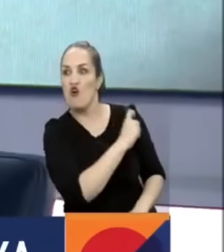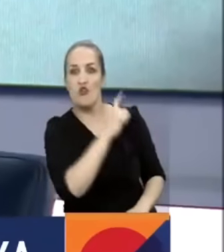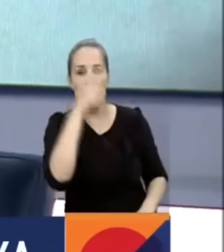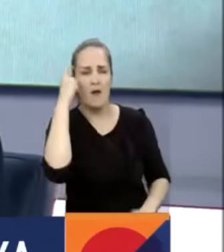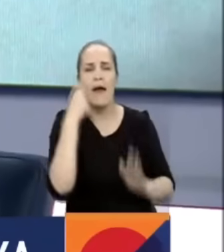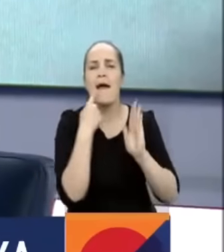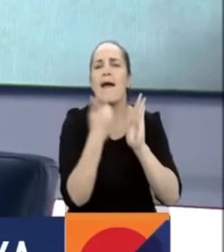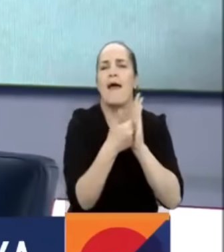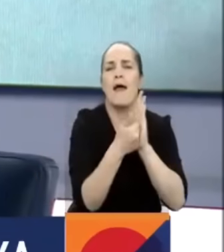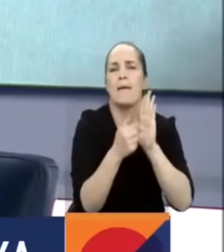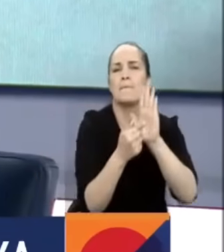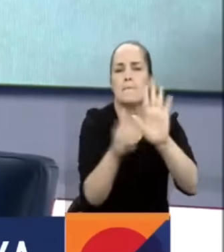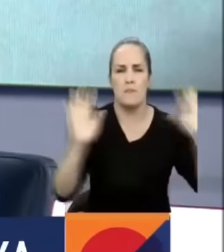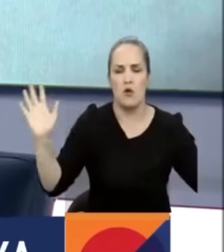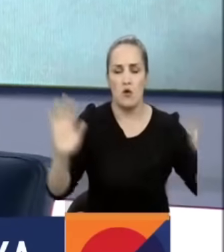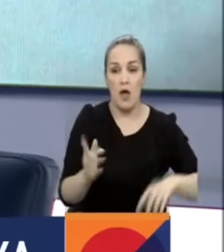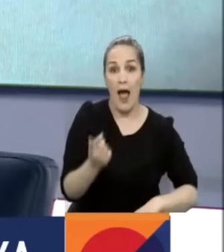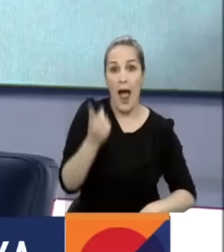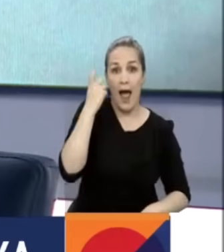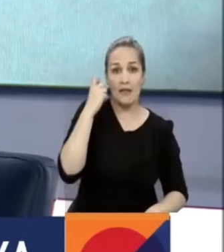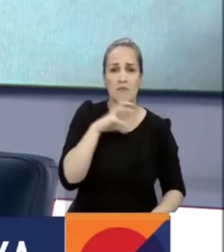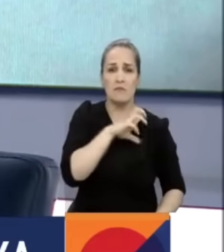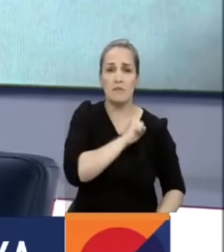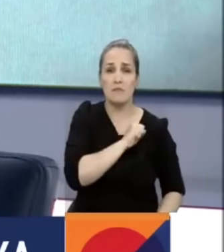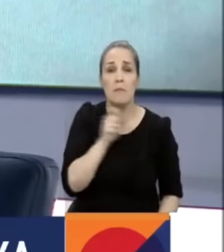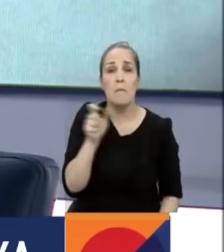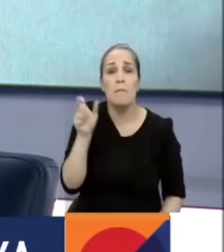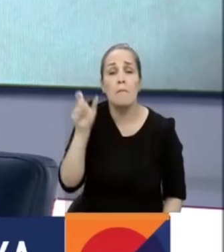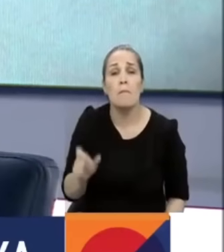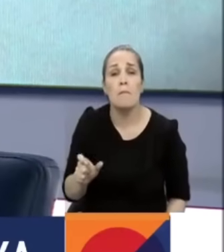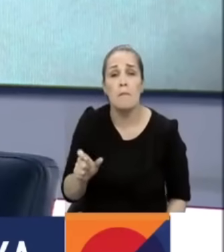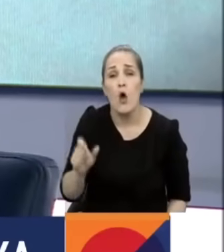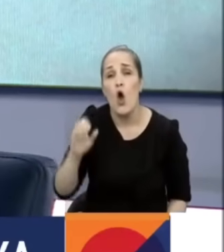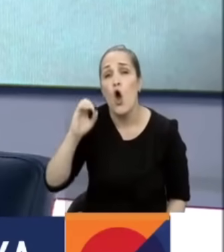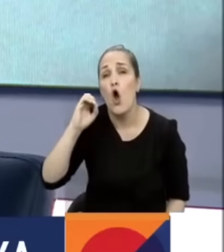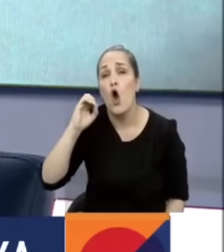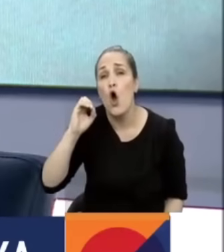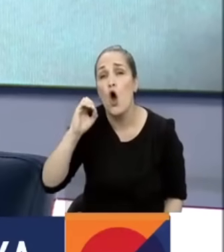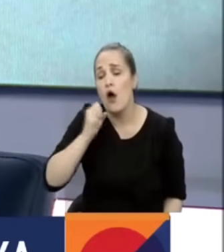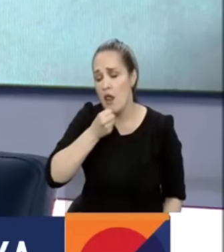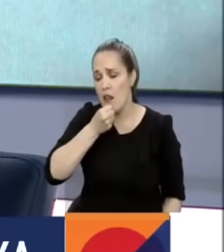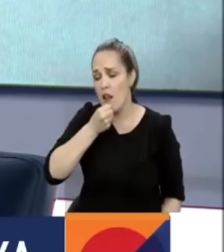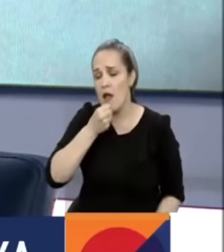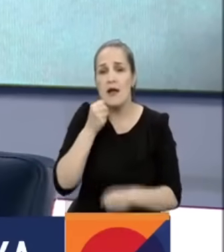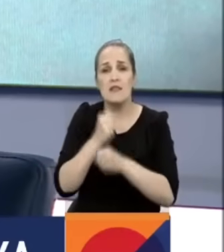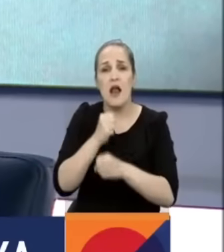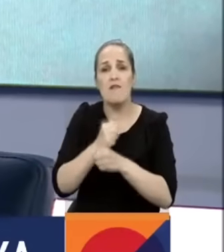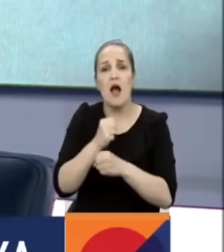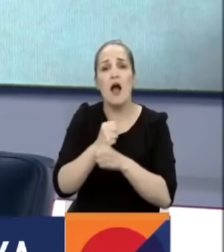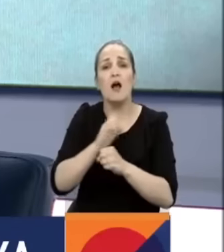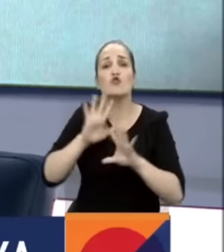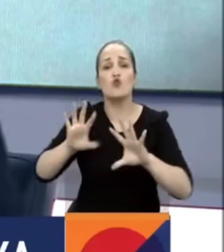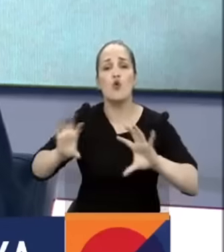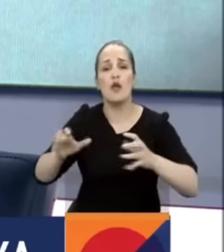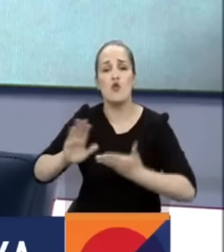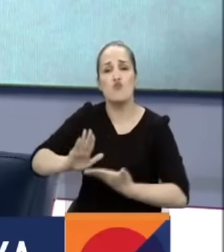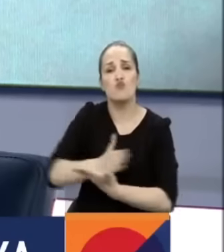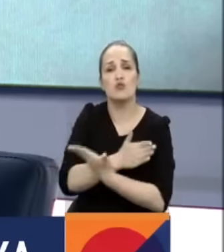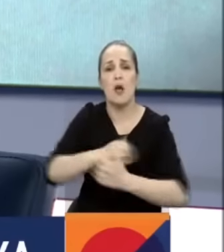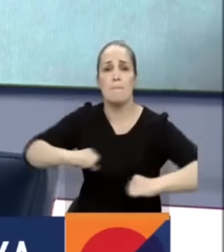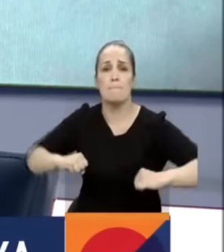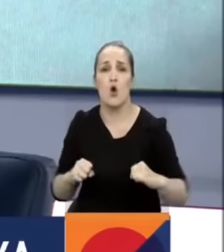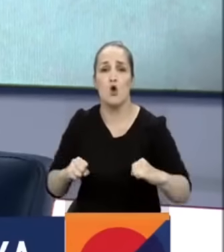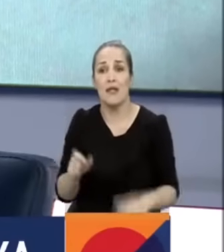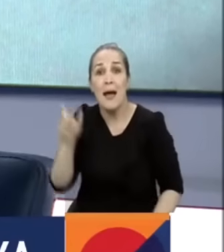botón, ayer lamentablemente un locutor de una prestigiosa emisora musical en Bogotá hace uso